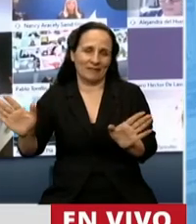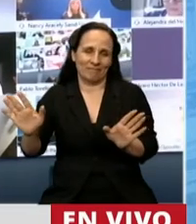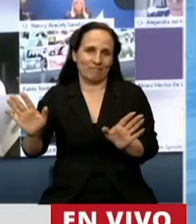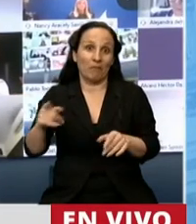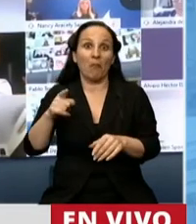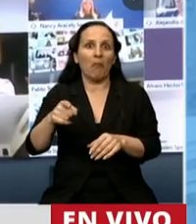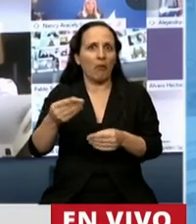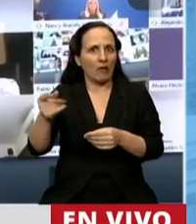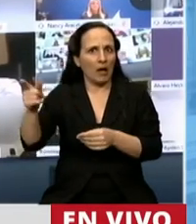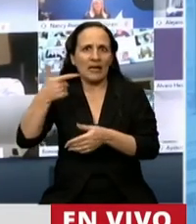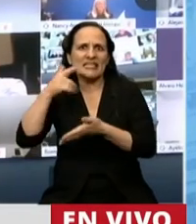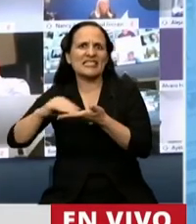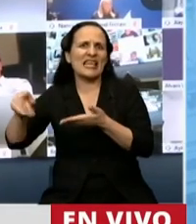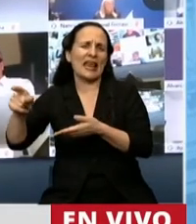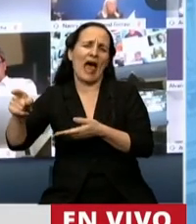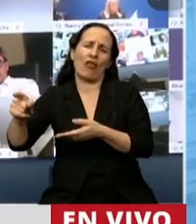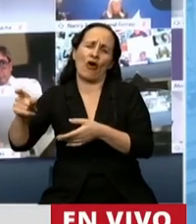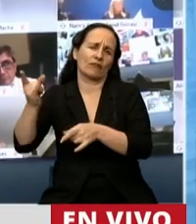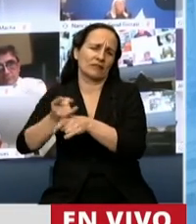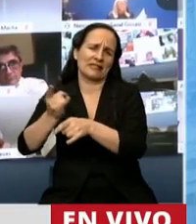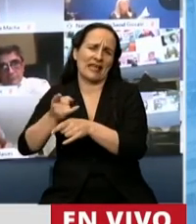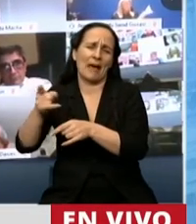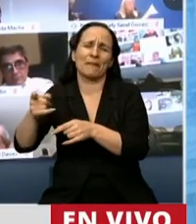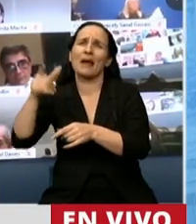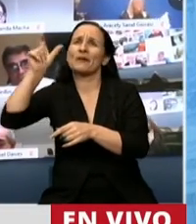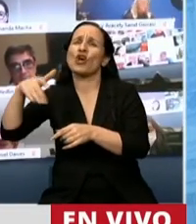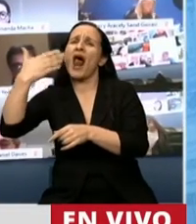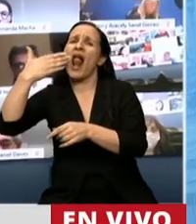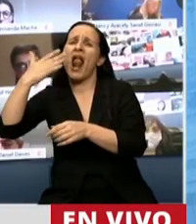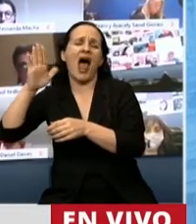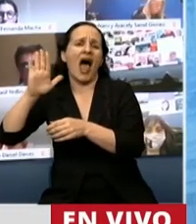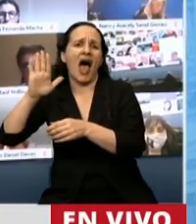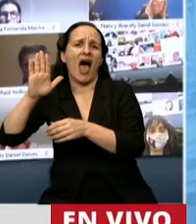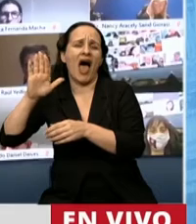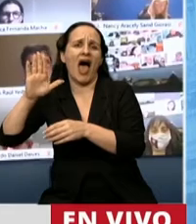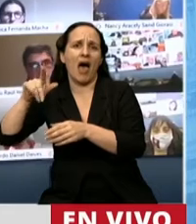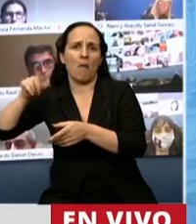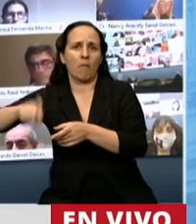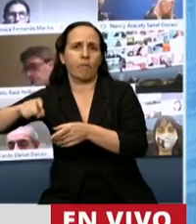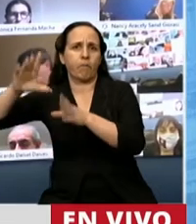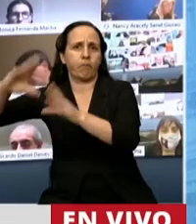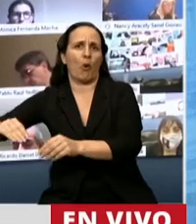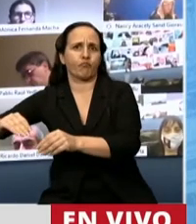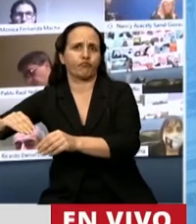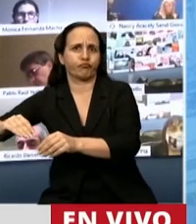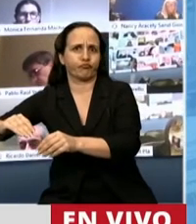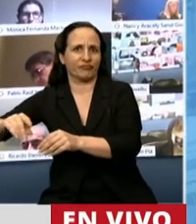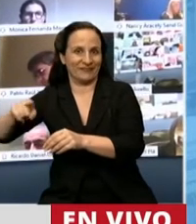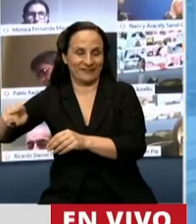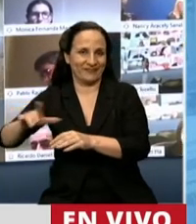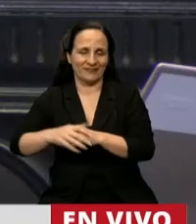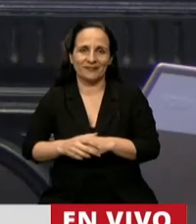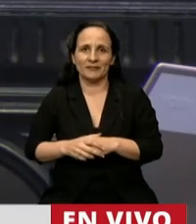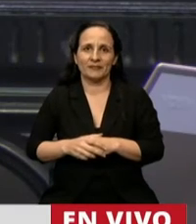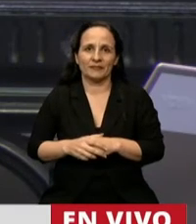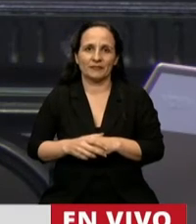mutear en el Senado son corriente, de uso corriente. La presidenta mutea constantemente y les hace